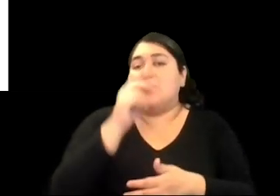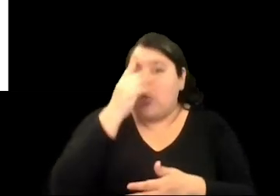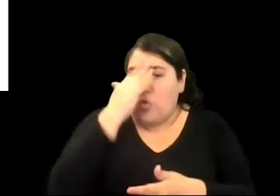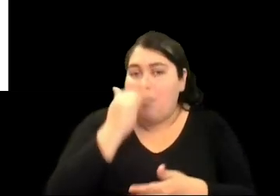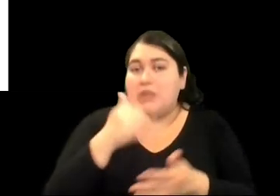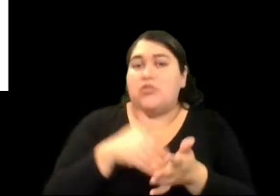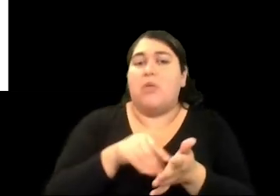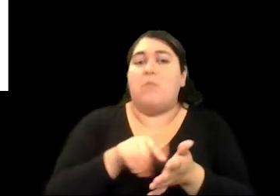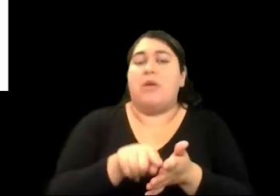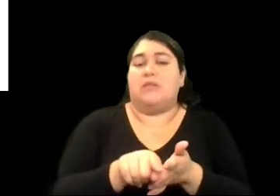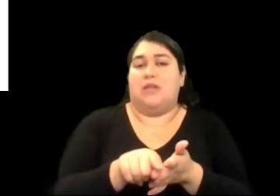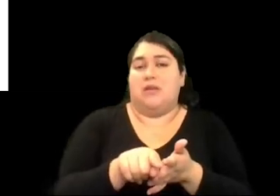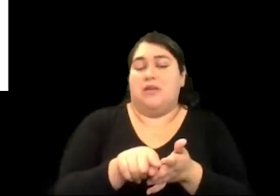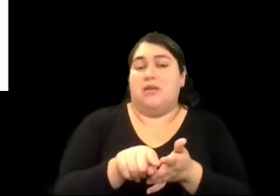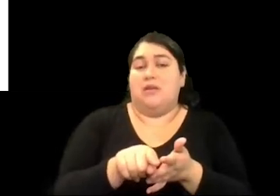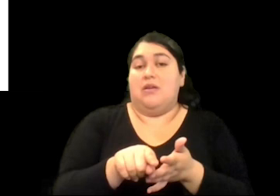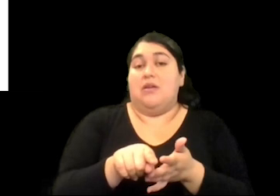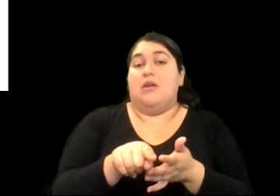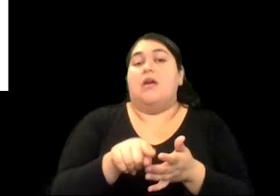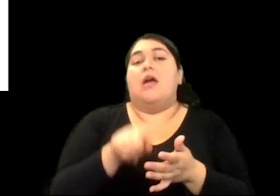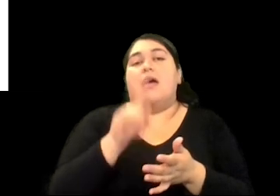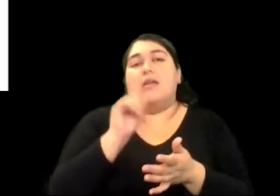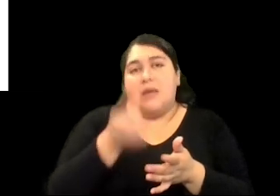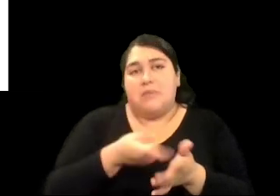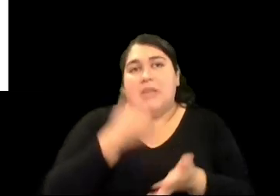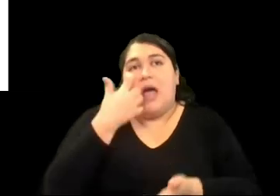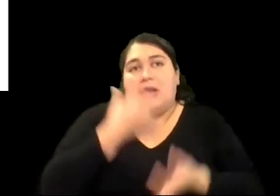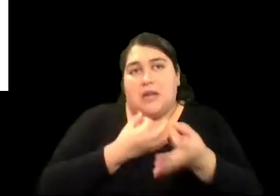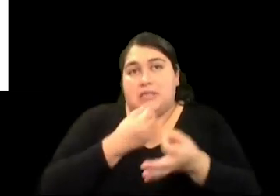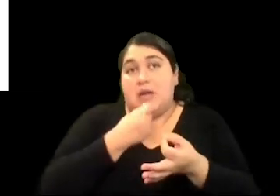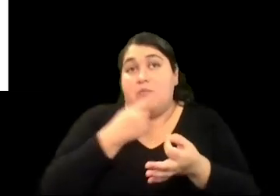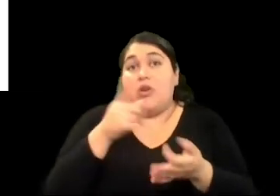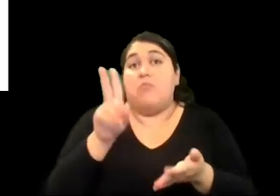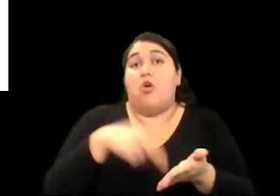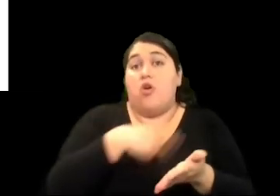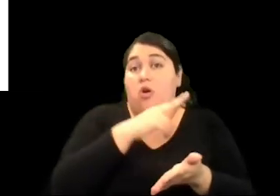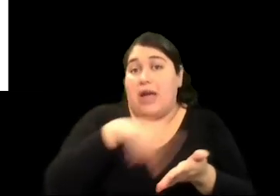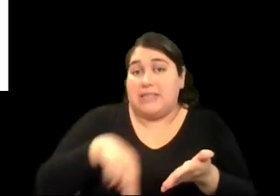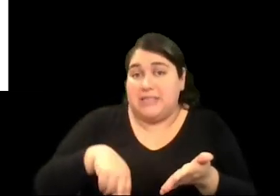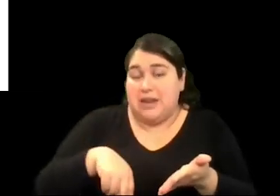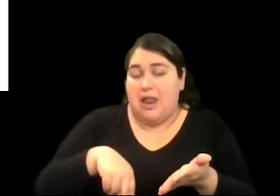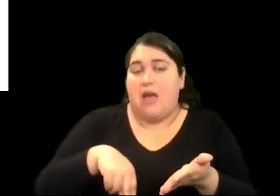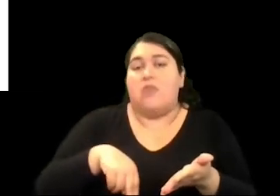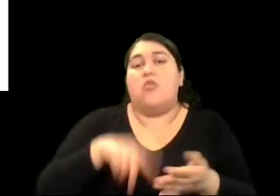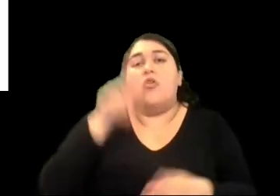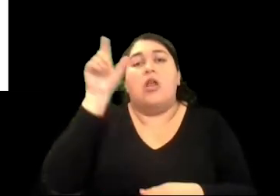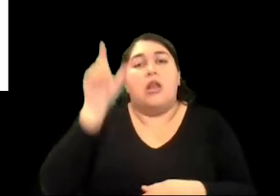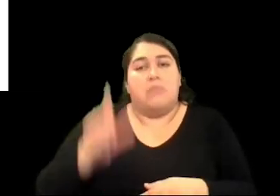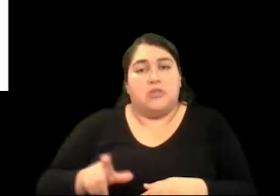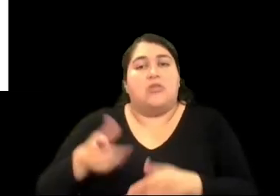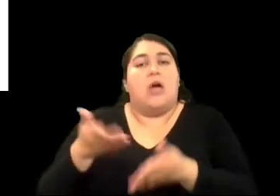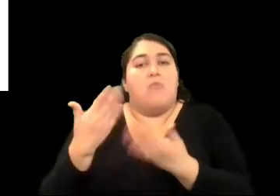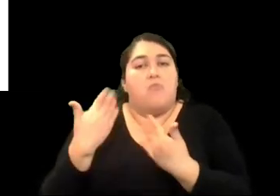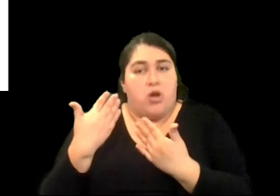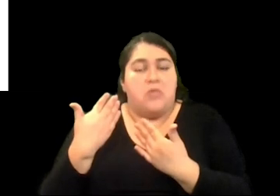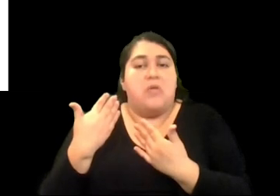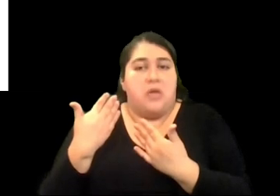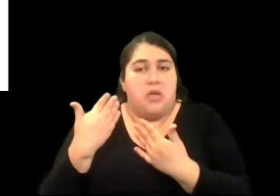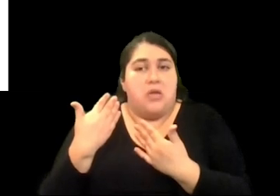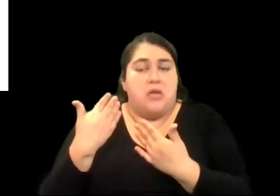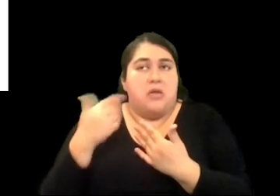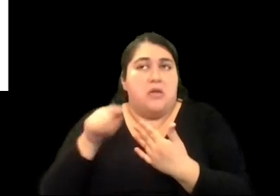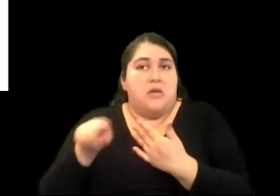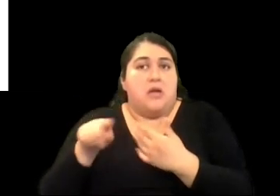también. Y en ese caso también, si está cancelada la obligación, el contribuyente gozaría de la extinción de la acción penal.